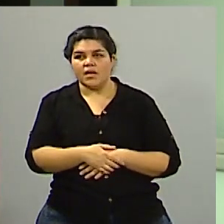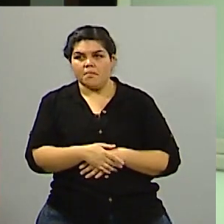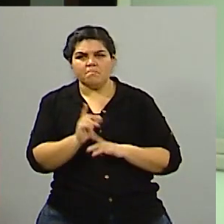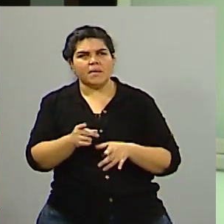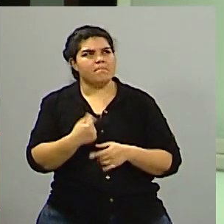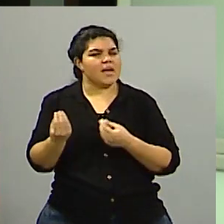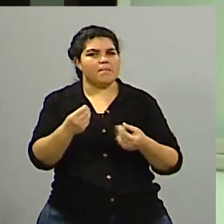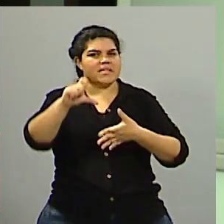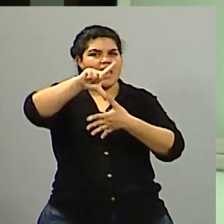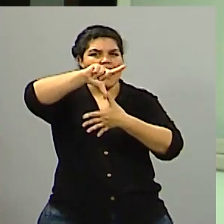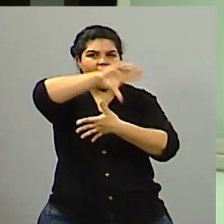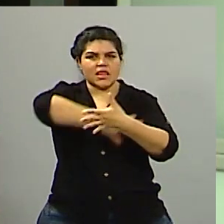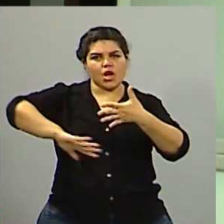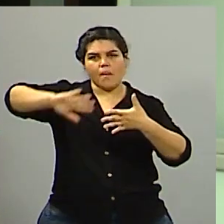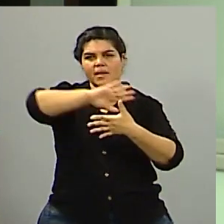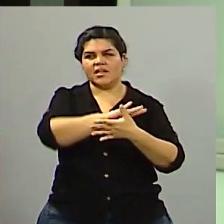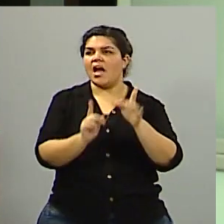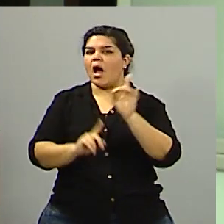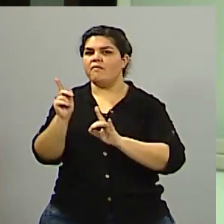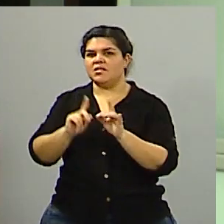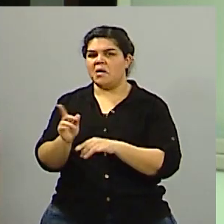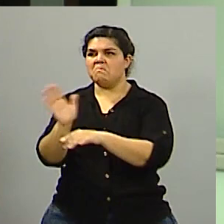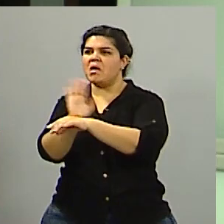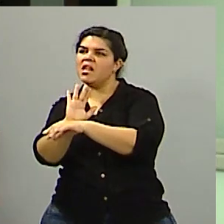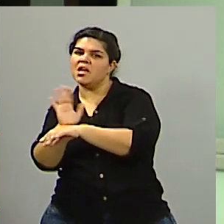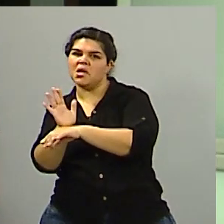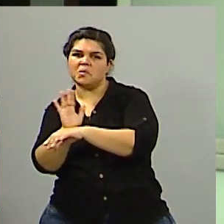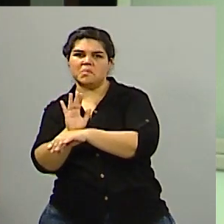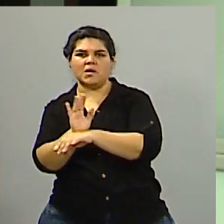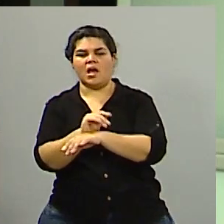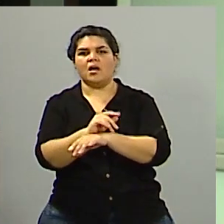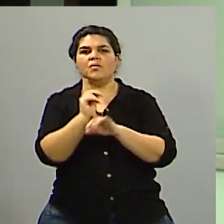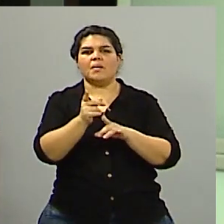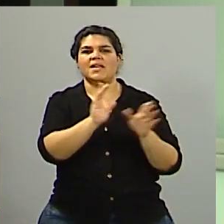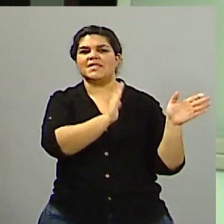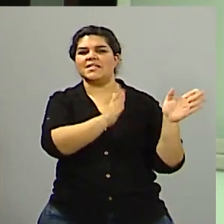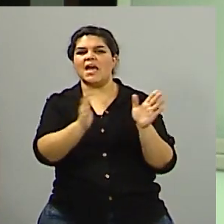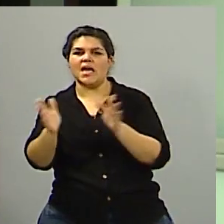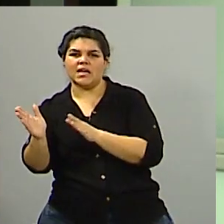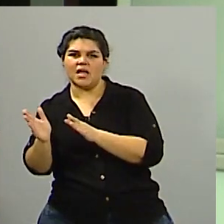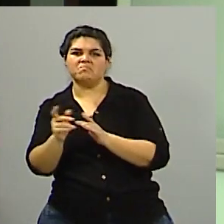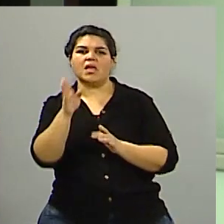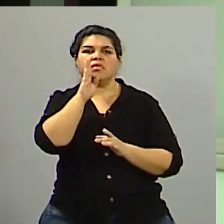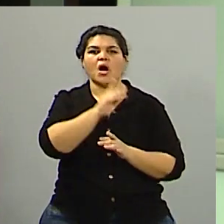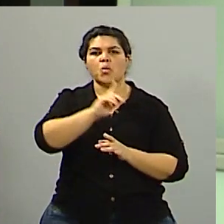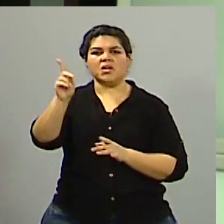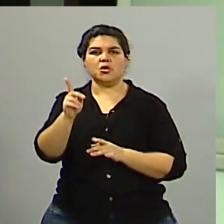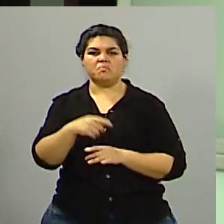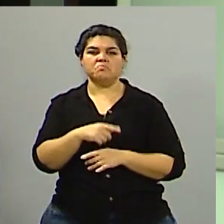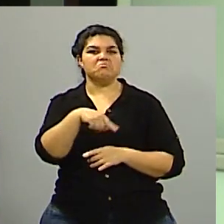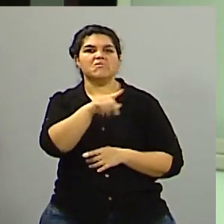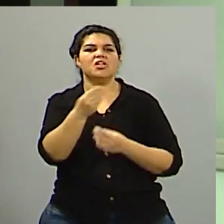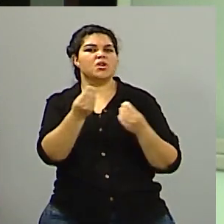vive, incluso uno ve películas o series de Estados Unidos donde dicen, bueno, los que se jubilan se van incluso específicamente a un